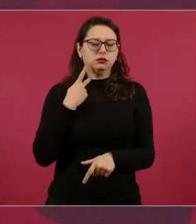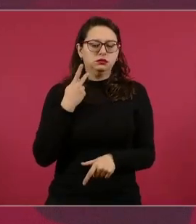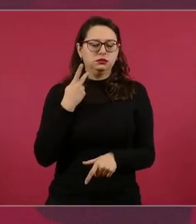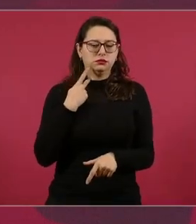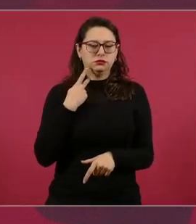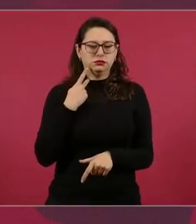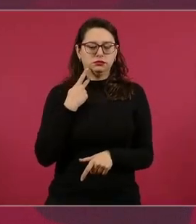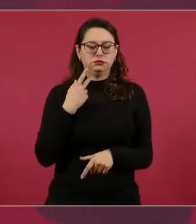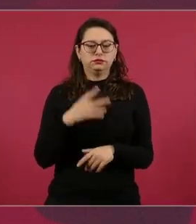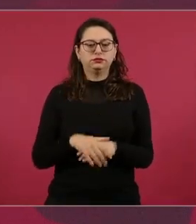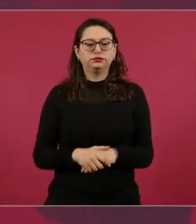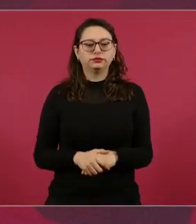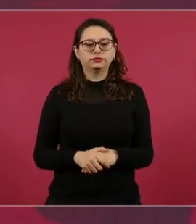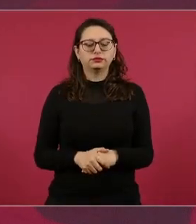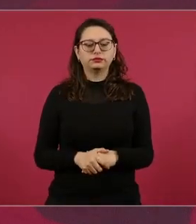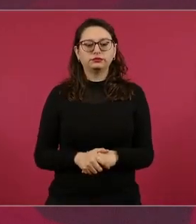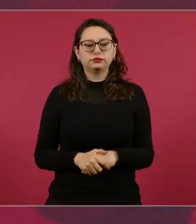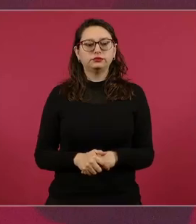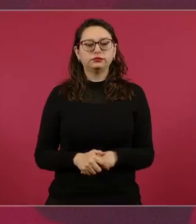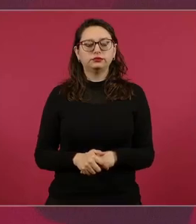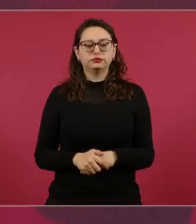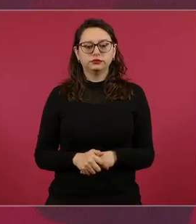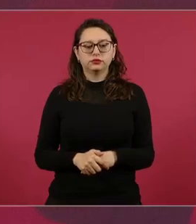en los tiempos libres,